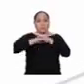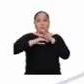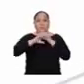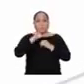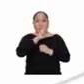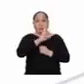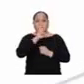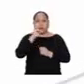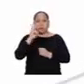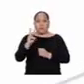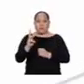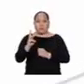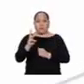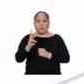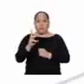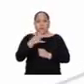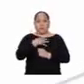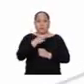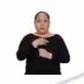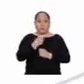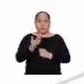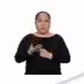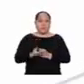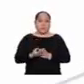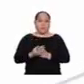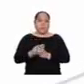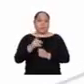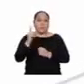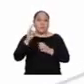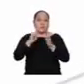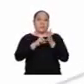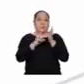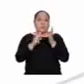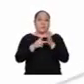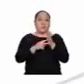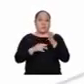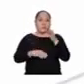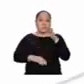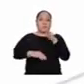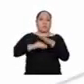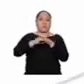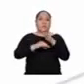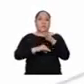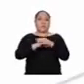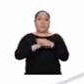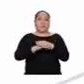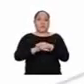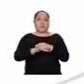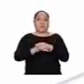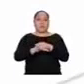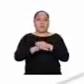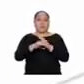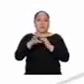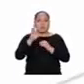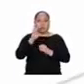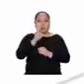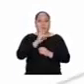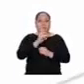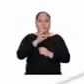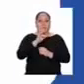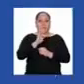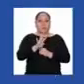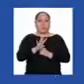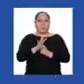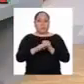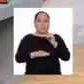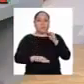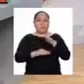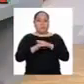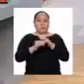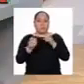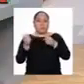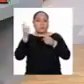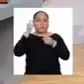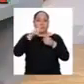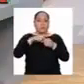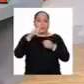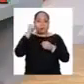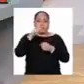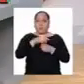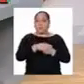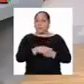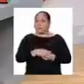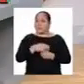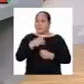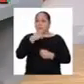de 66 años, lo que incluye a tu mayor valor, que es 64. Creo que